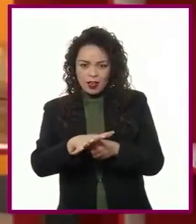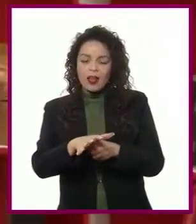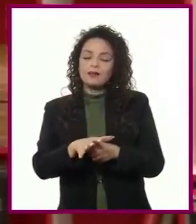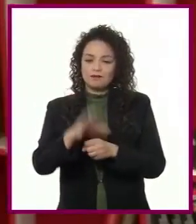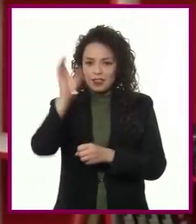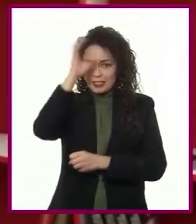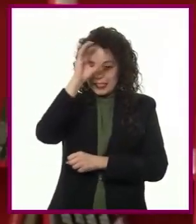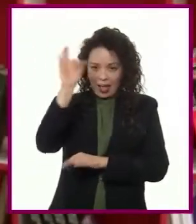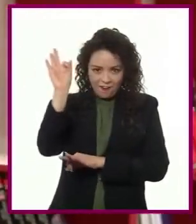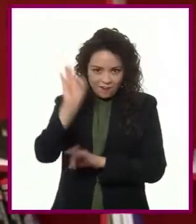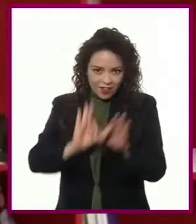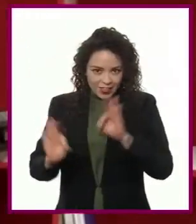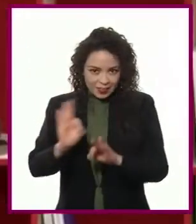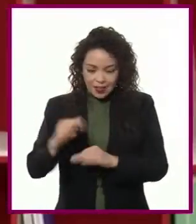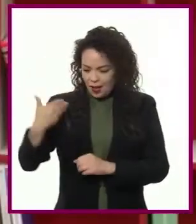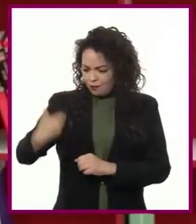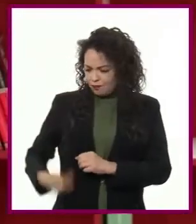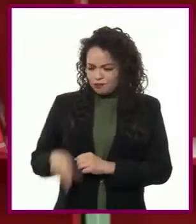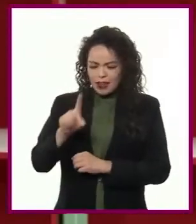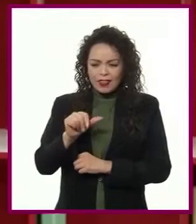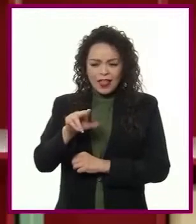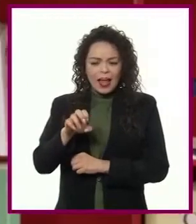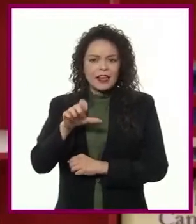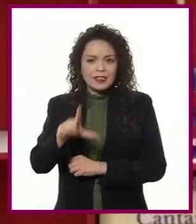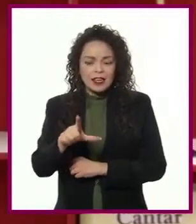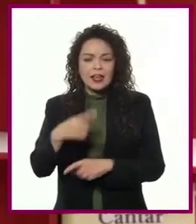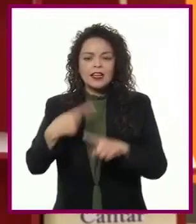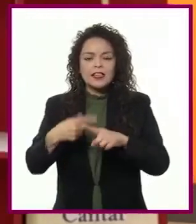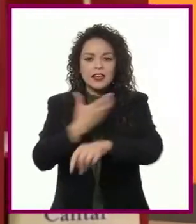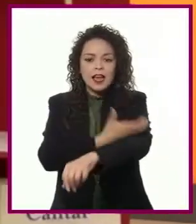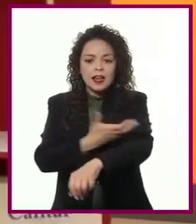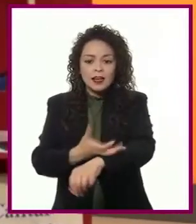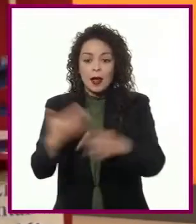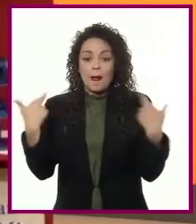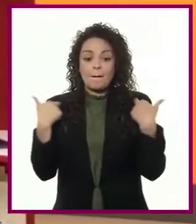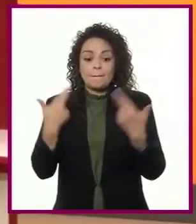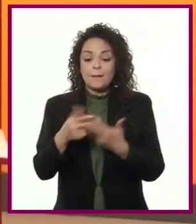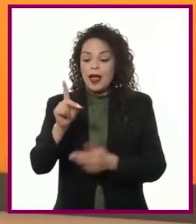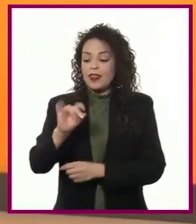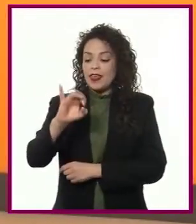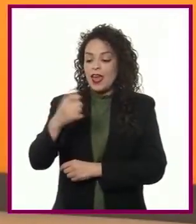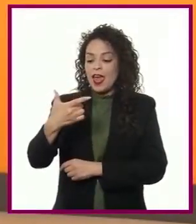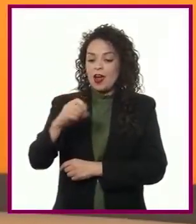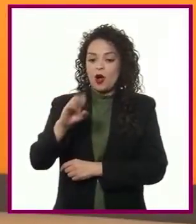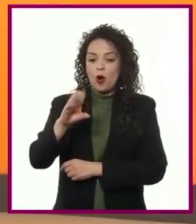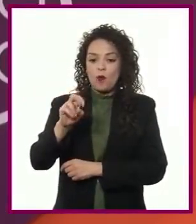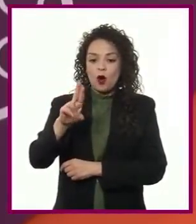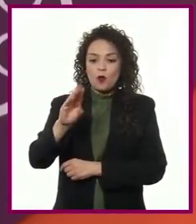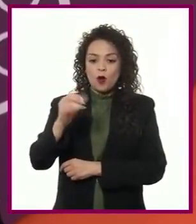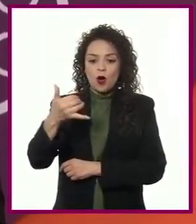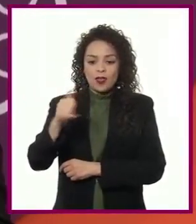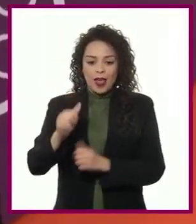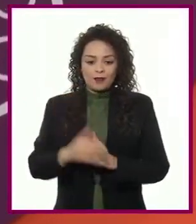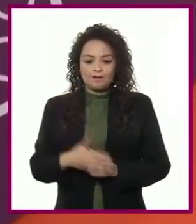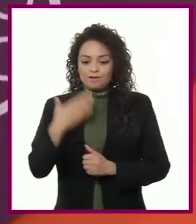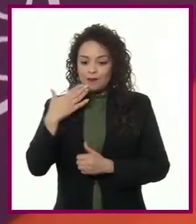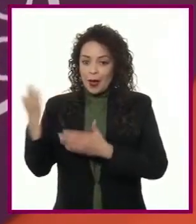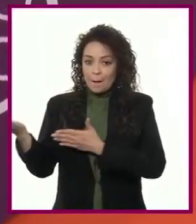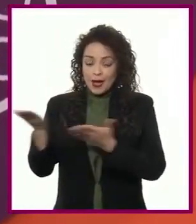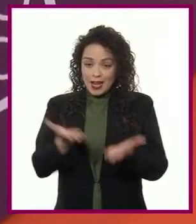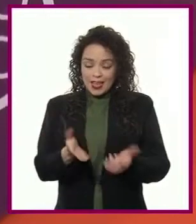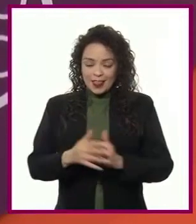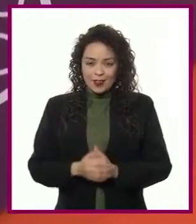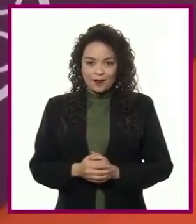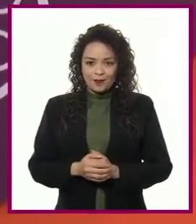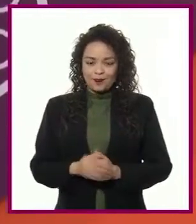Físicas. Mi nombre es Daniel y en esta ocasión nos acompaña el maestro Diego Borbolla Velasco. Bienvenido, maestro. Gracias, Daniel.